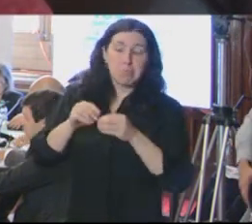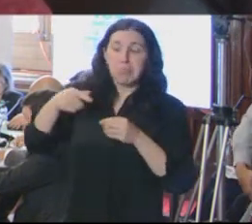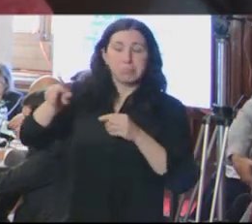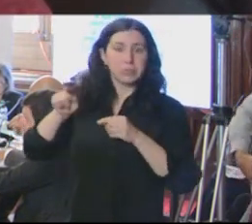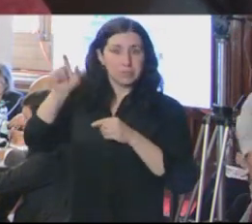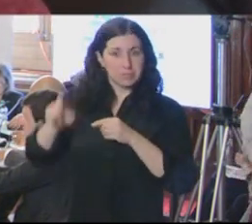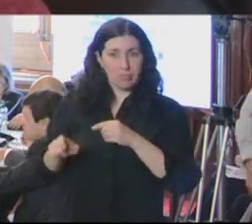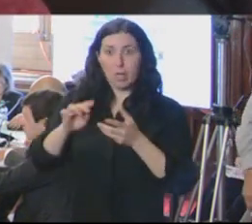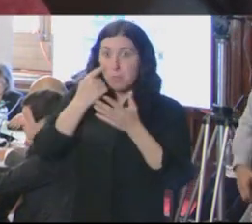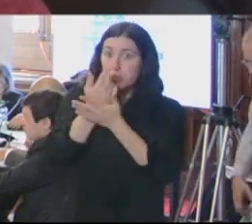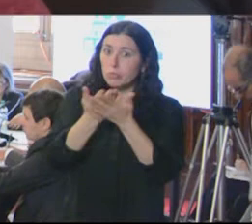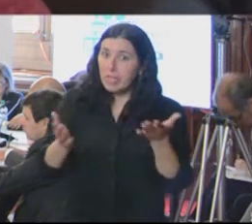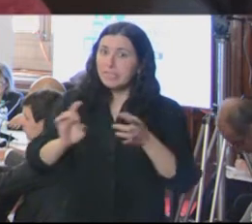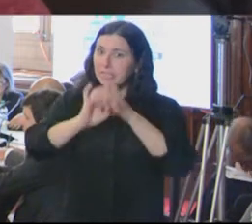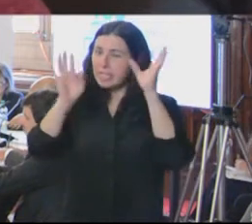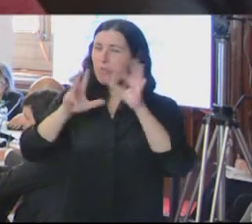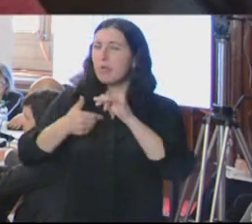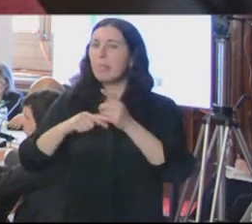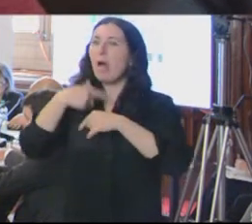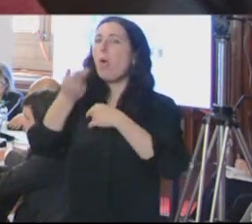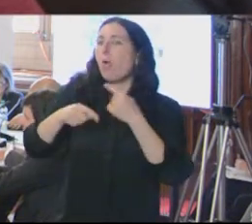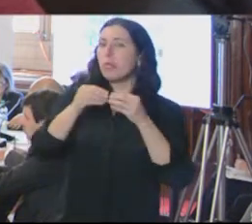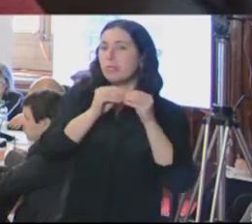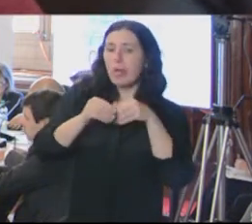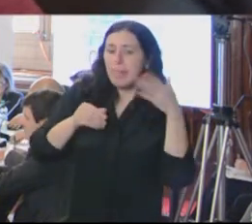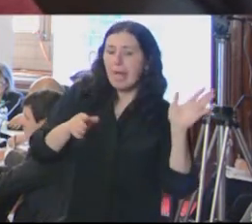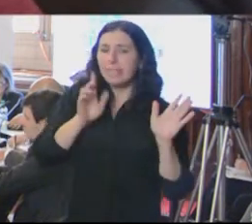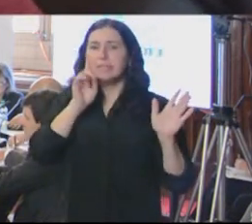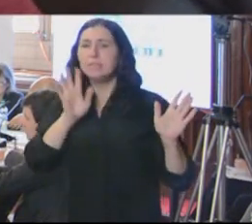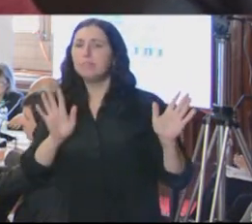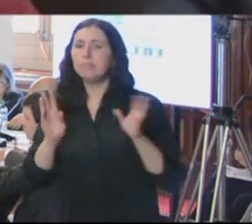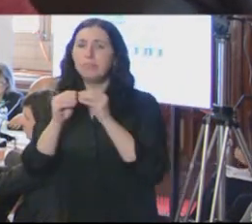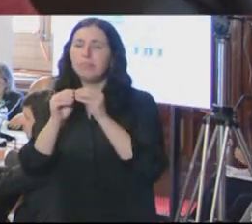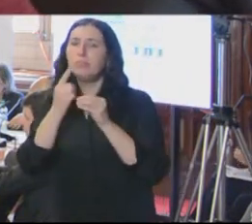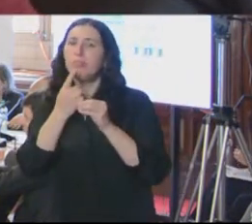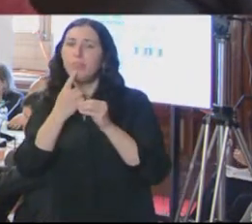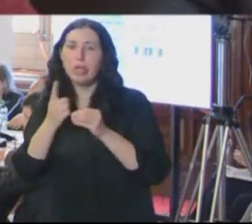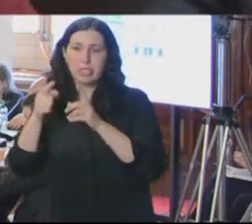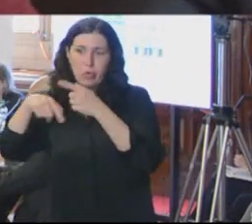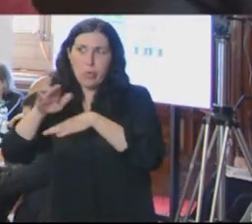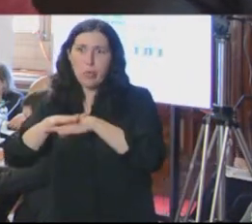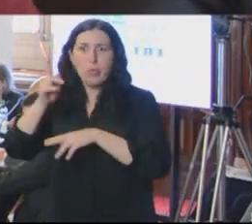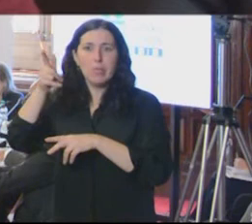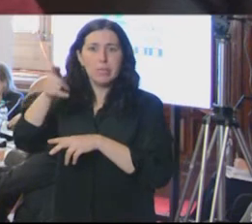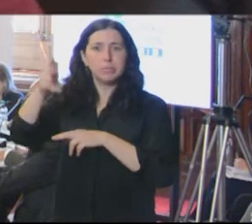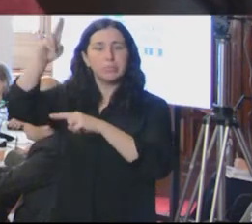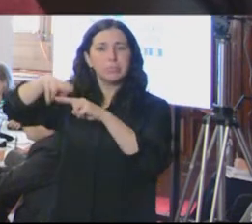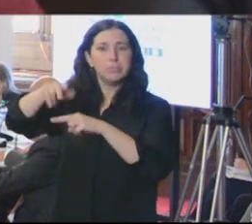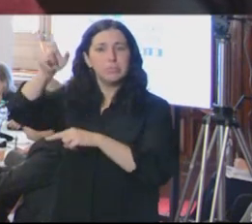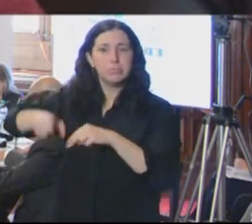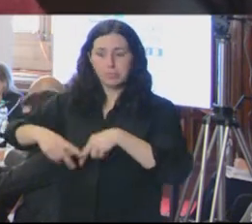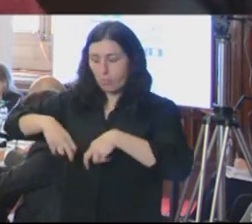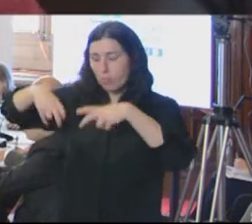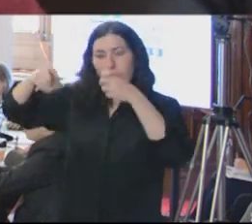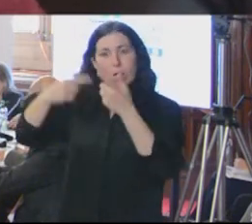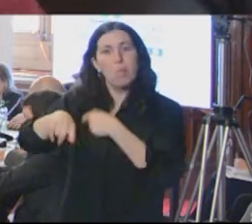señalando como móviles de patrones externos y aislados de la persecución política, motivo por los cuales estas